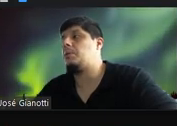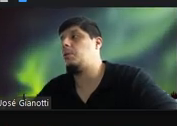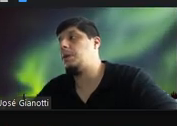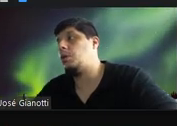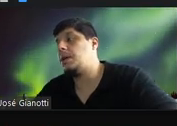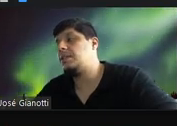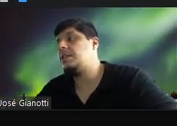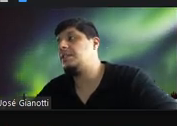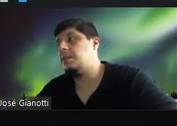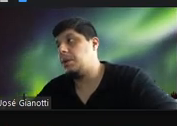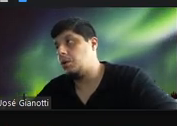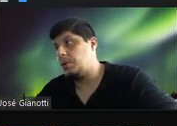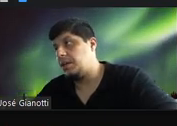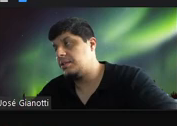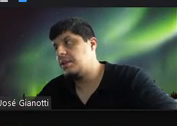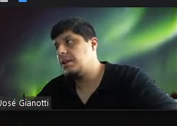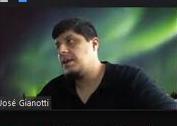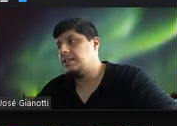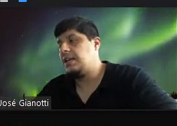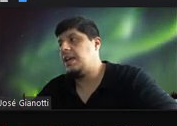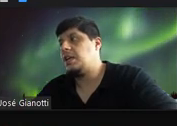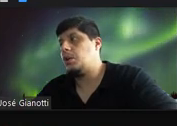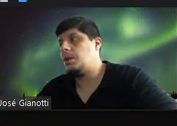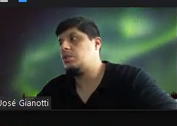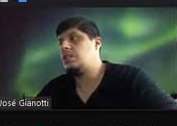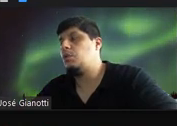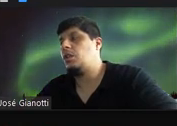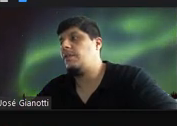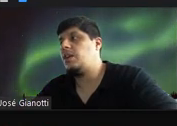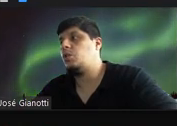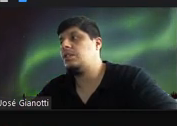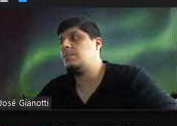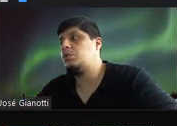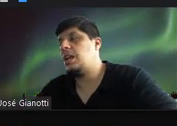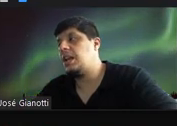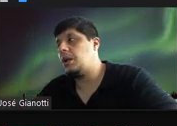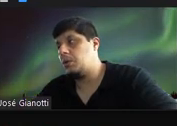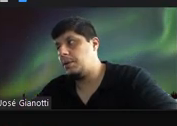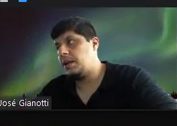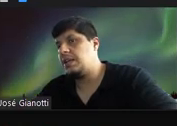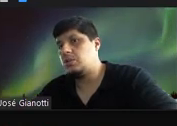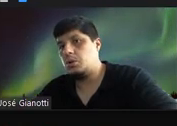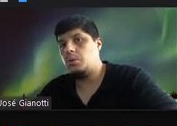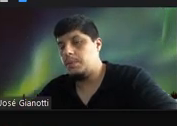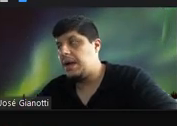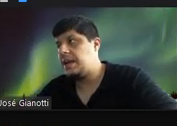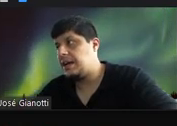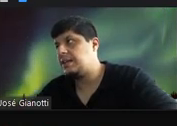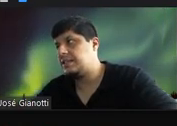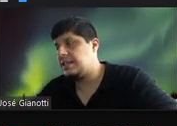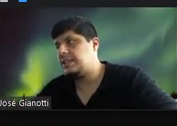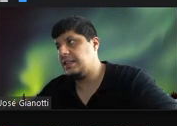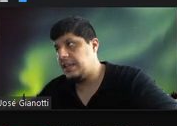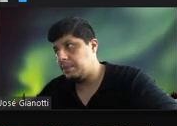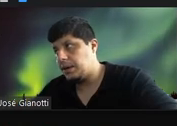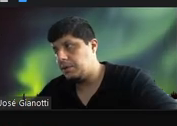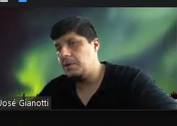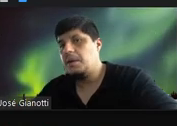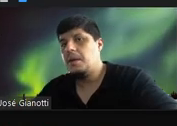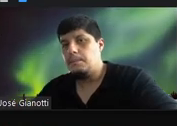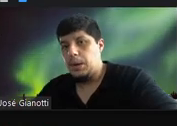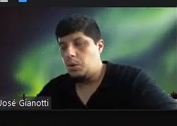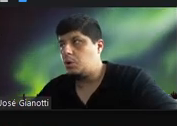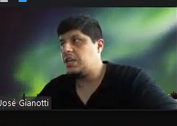Coldplay! Bueno, Coldplay todavía es en diciembre, jóvenes. Así que todavía no se esté mortificando que estamos en enero. Debería esto variar hasta septiembre,